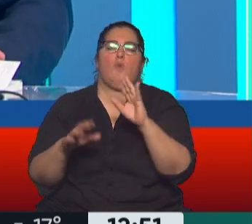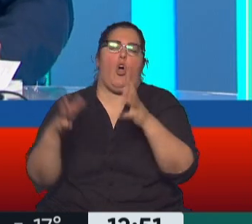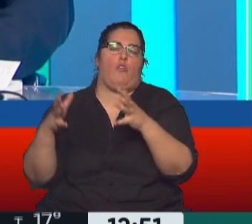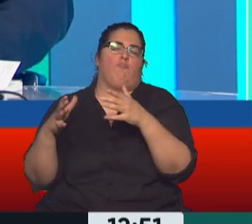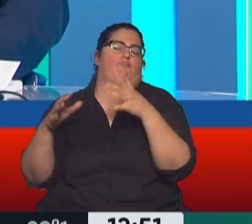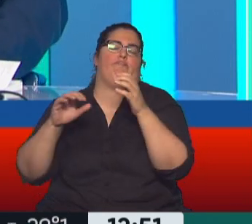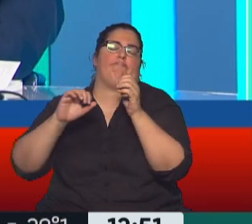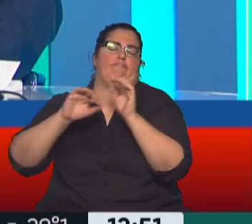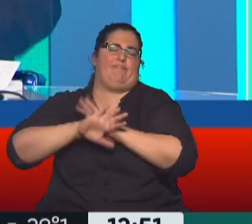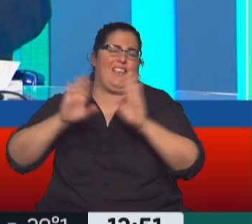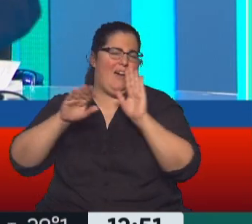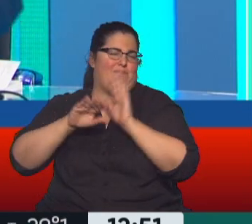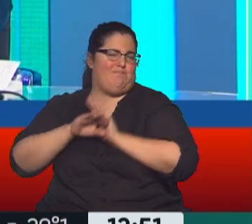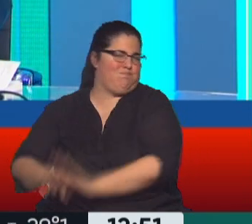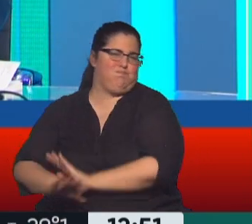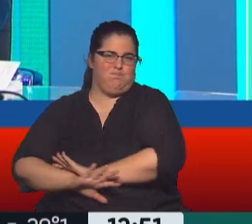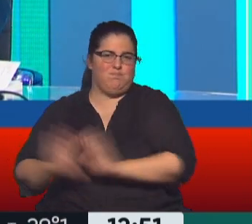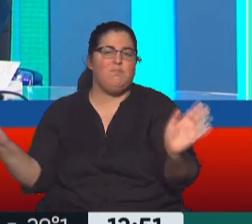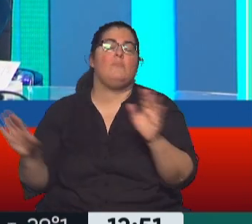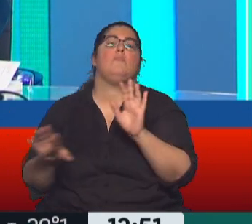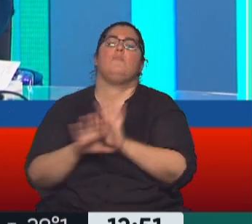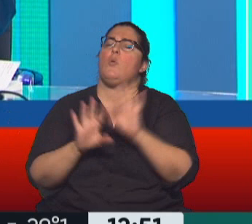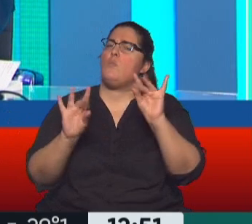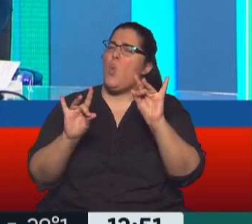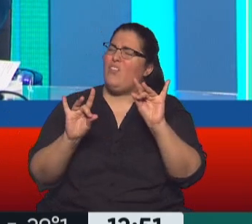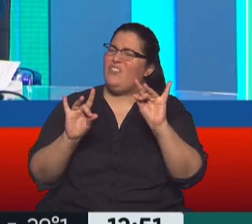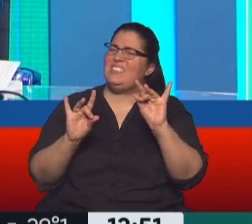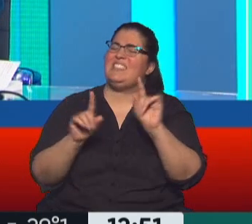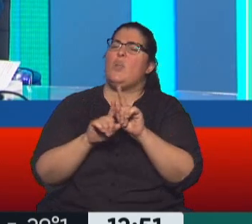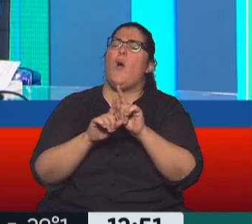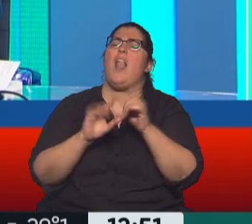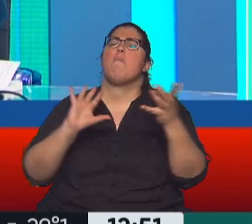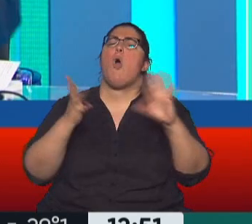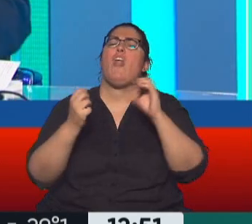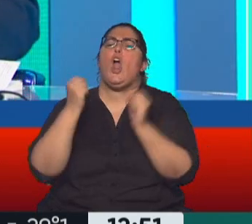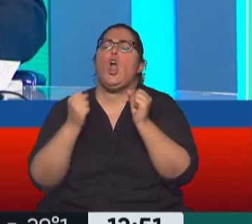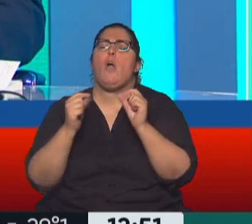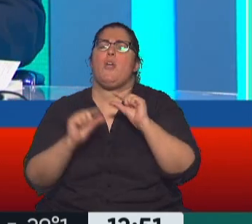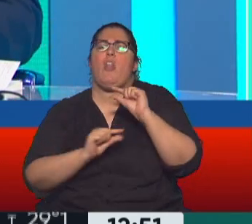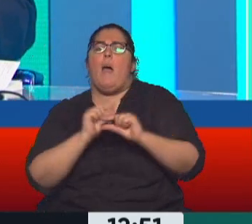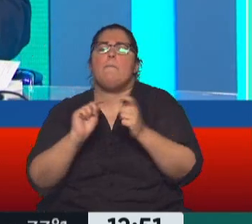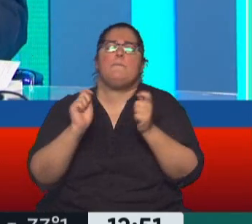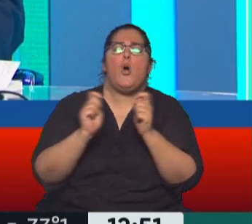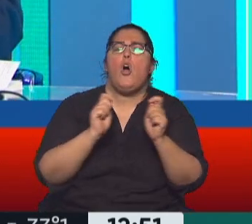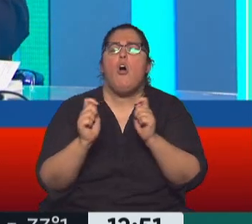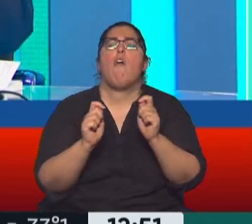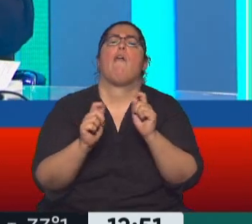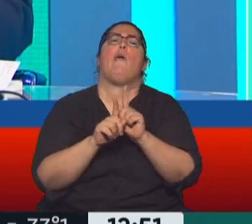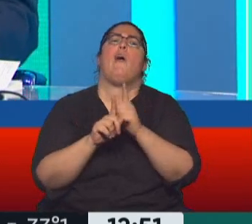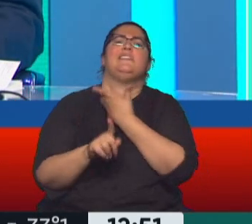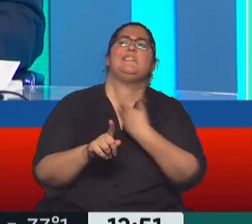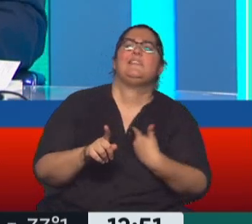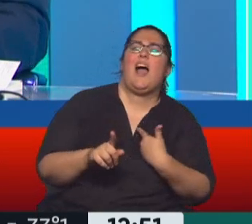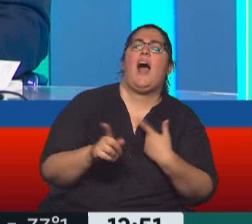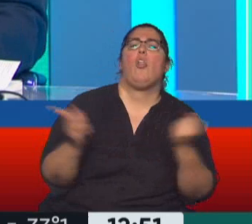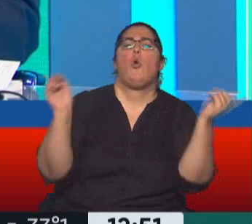decir, es muy difícil que haya un nuevo modelo económico progresista, con un cierto regreso del Estado en torno a